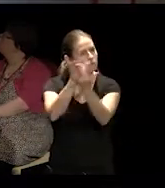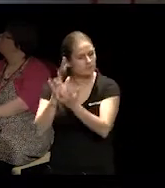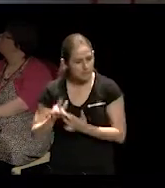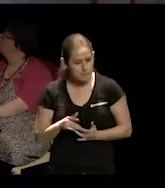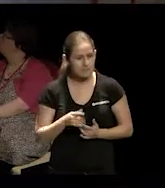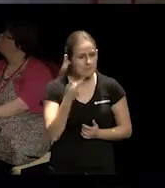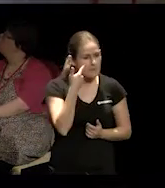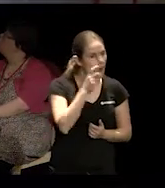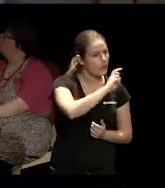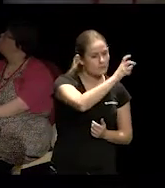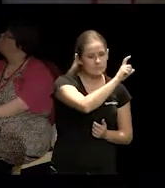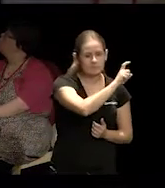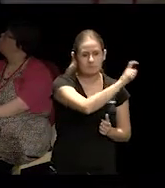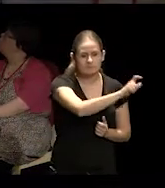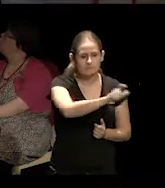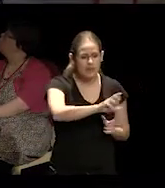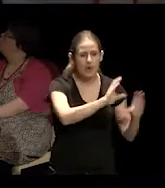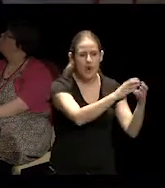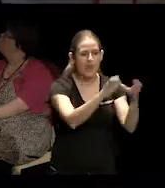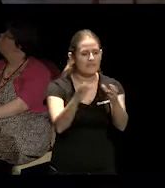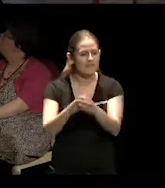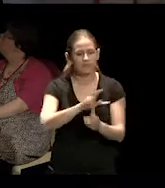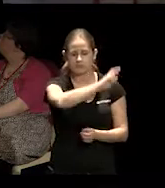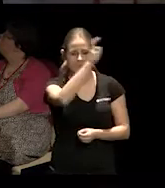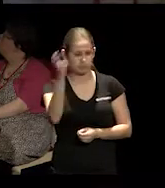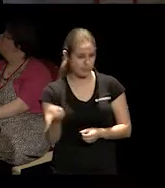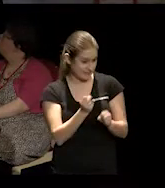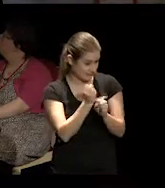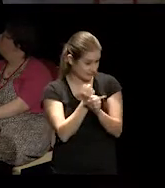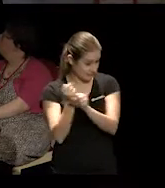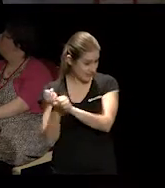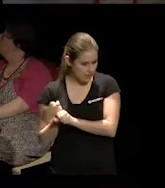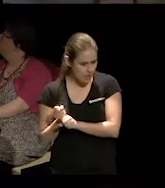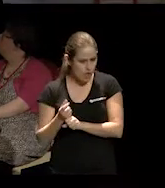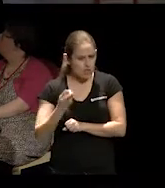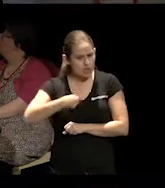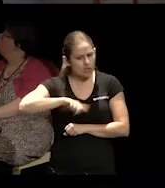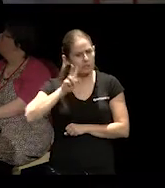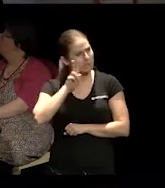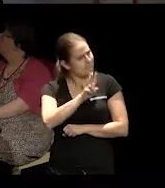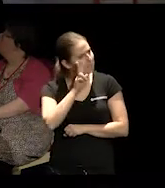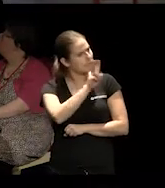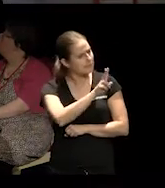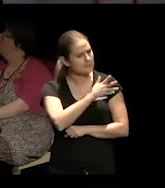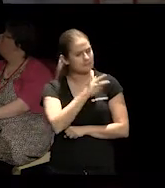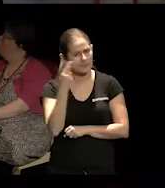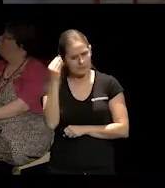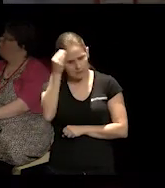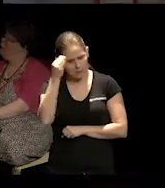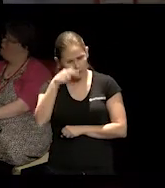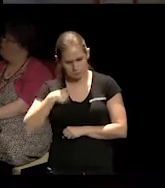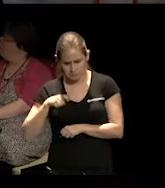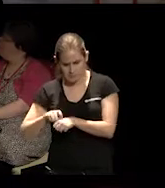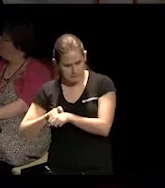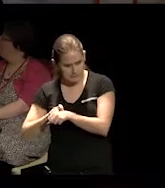colectivos que les parecía muy interesante la aplicación de esta metodología a particularidades de las personas con las que estaban